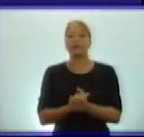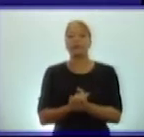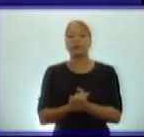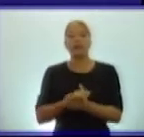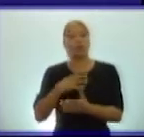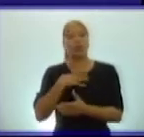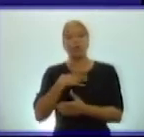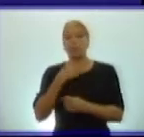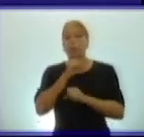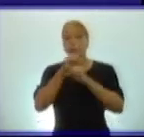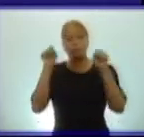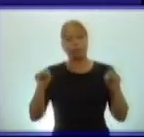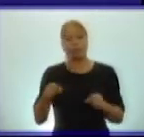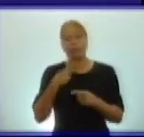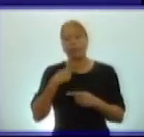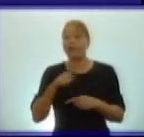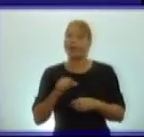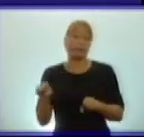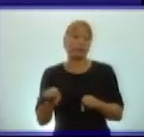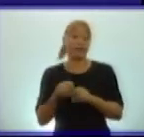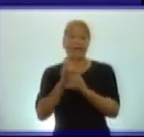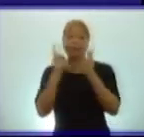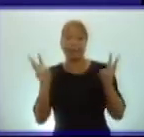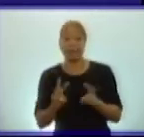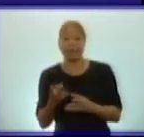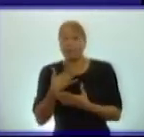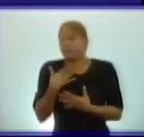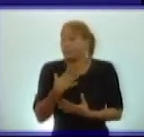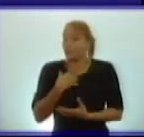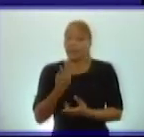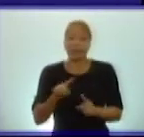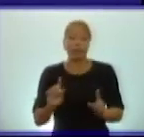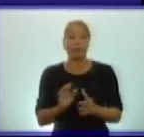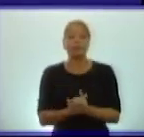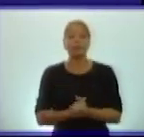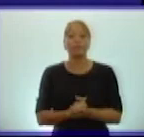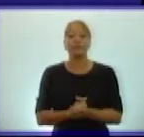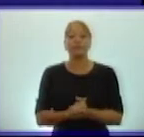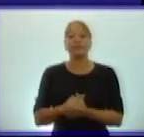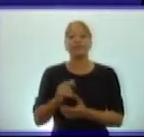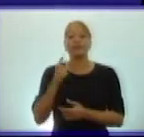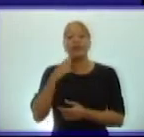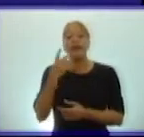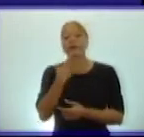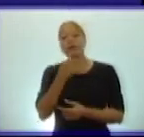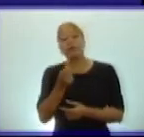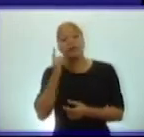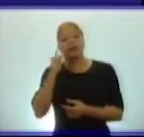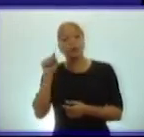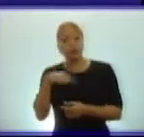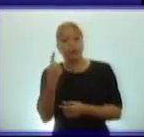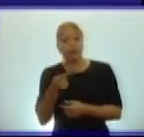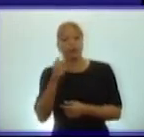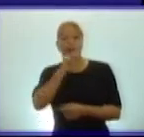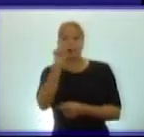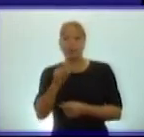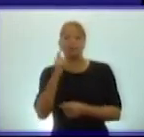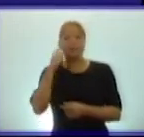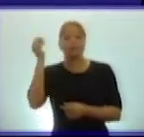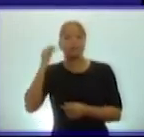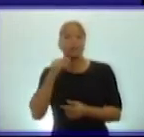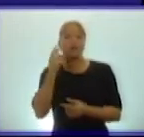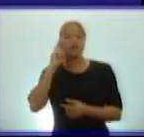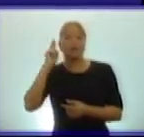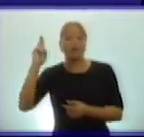la posibilidad de acceder a esas plataformas digitales. Me gustaría entonces que piensen en esta pregunta.